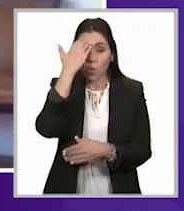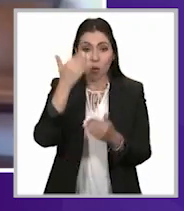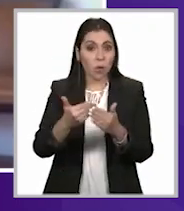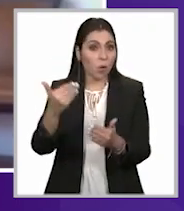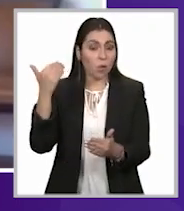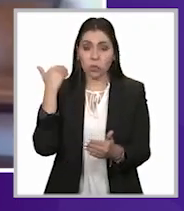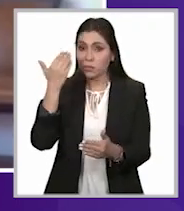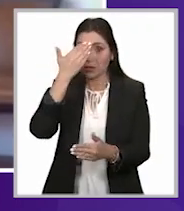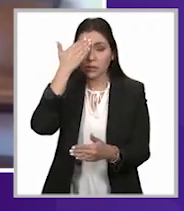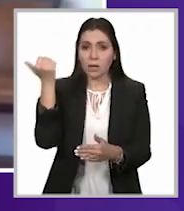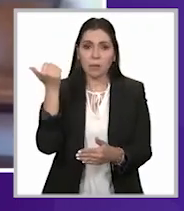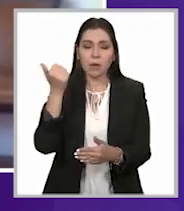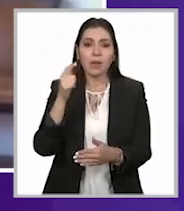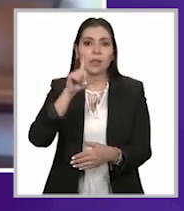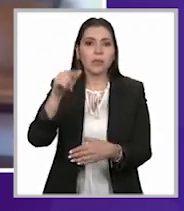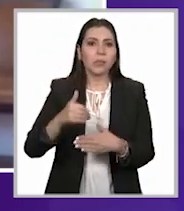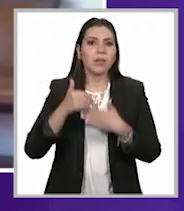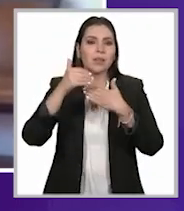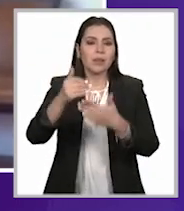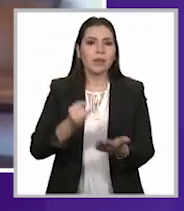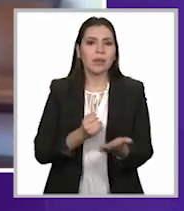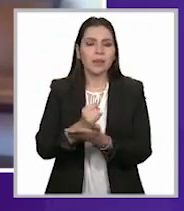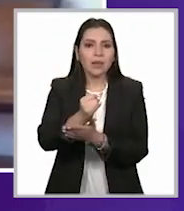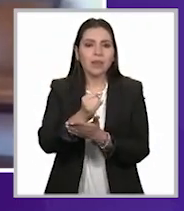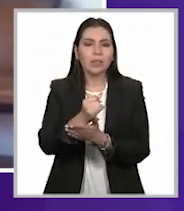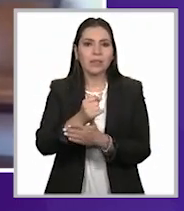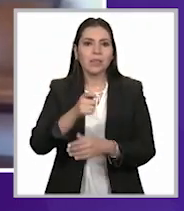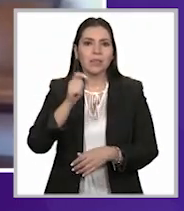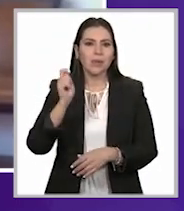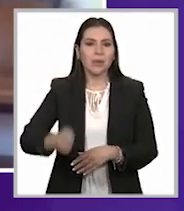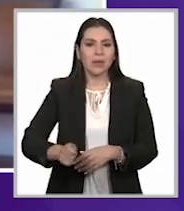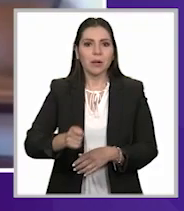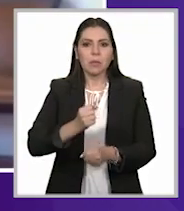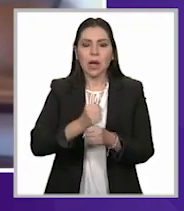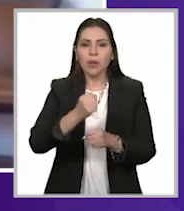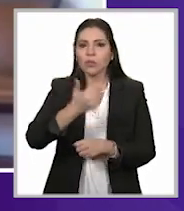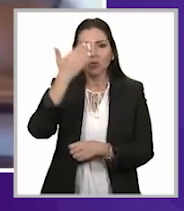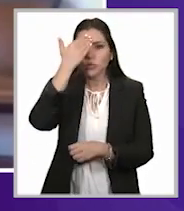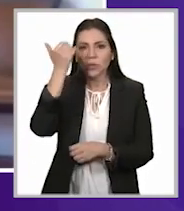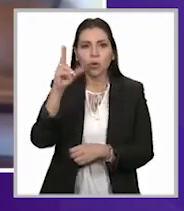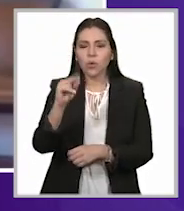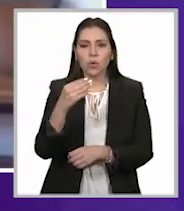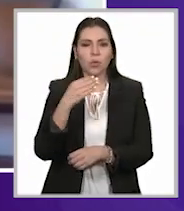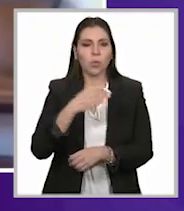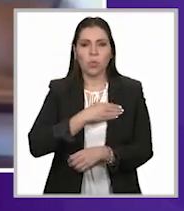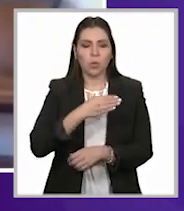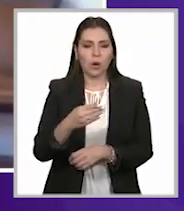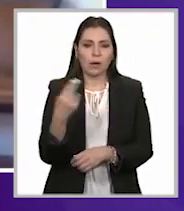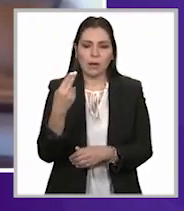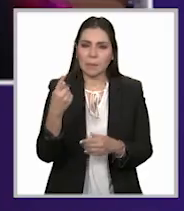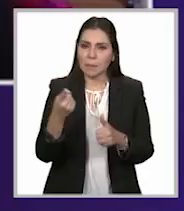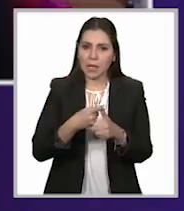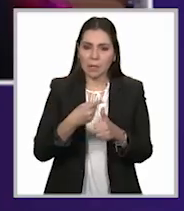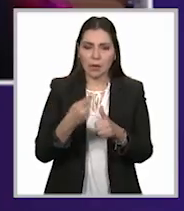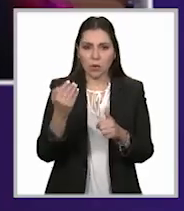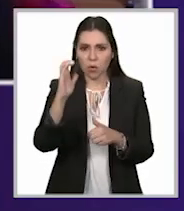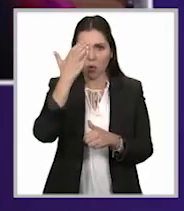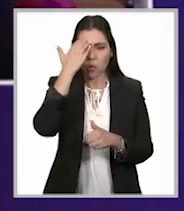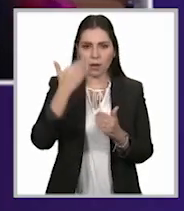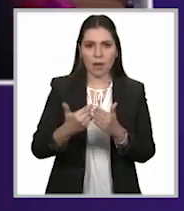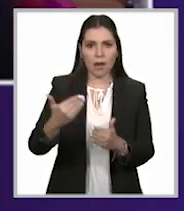eficacia práctica. Entonces, hay un reto muy importante en el sentido de dar a conocer estos